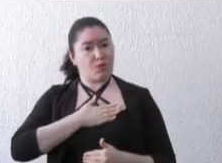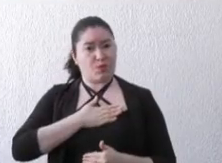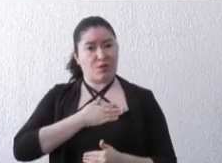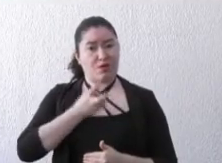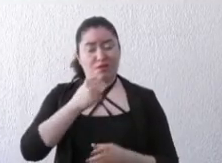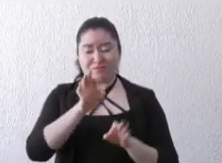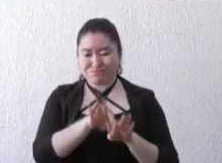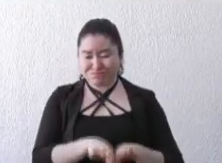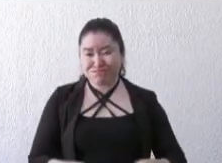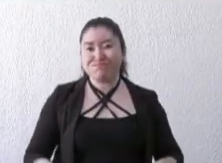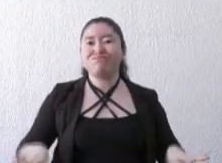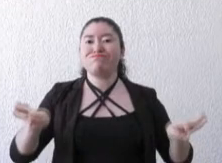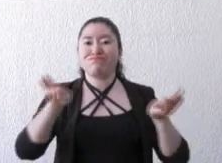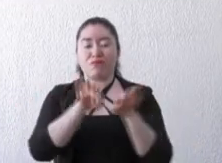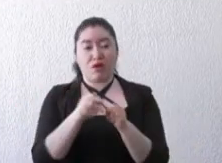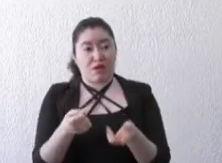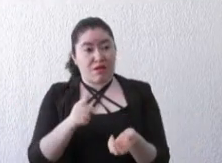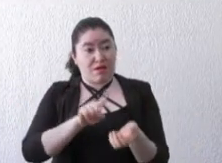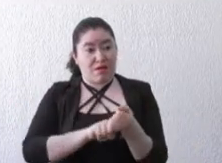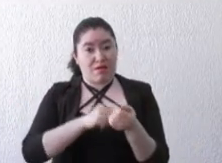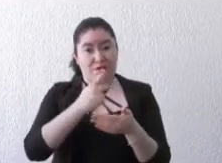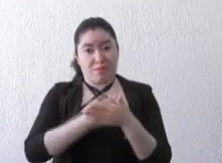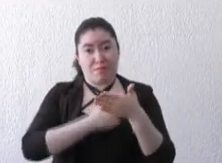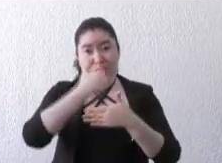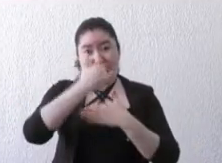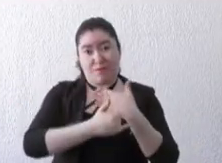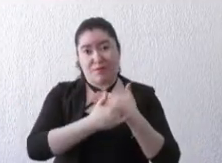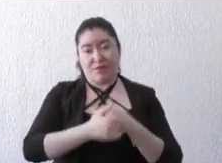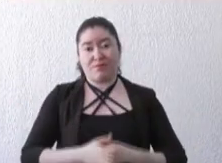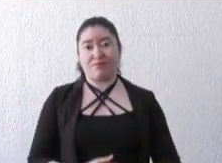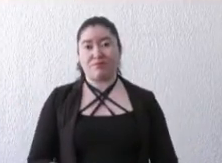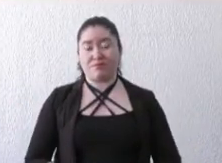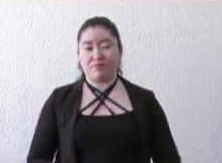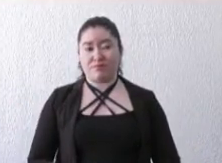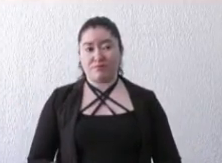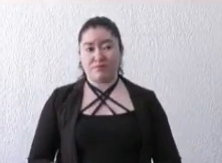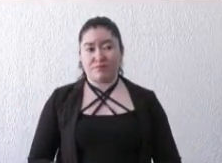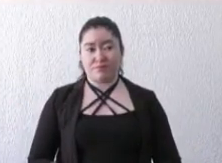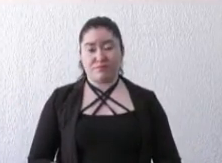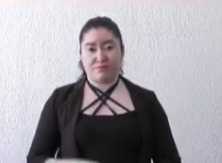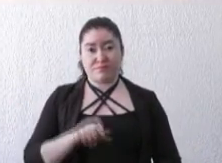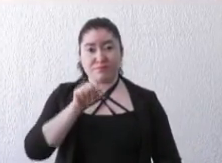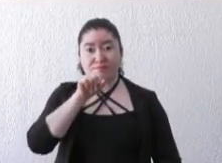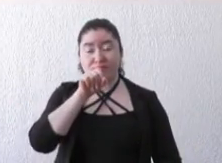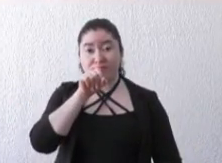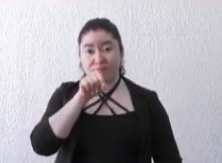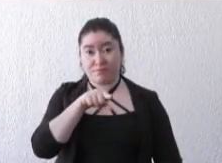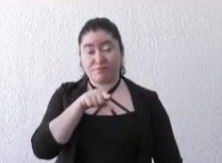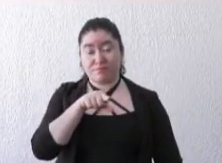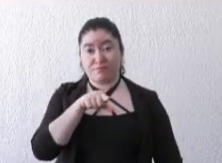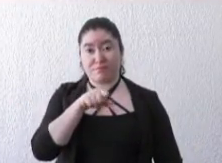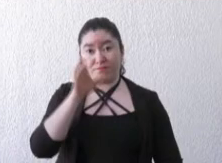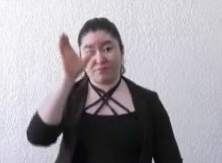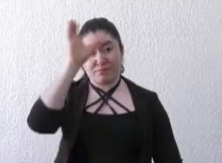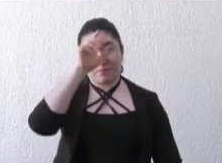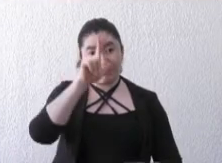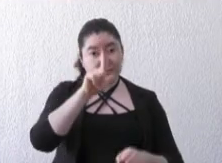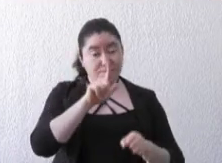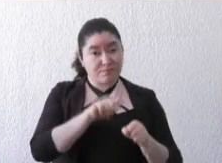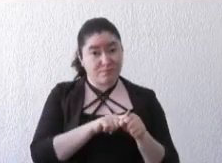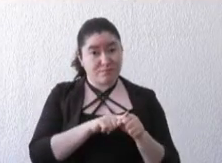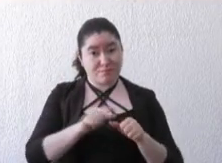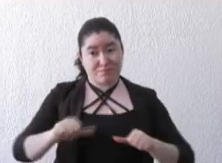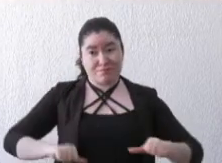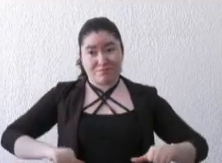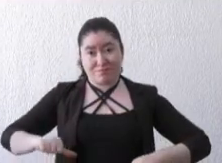del proyecto de ciudad y de nación que representamos. Y en donde también la cultura y las actividades